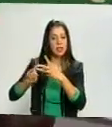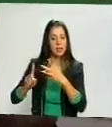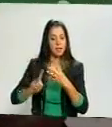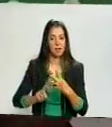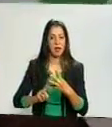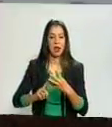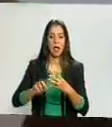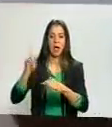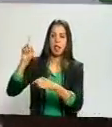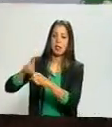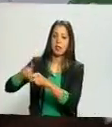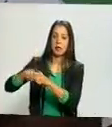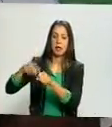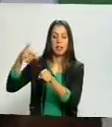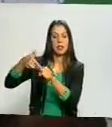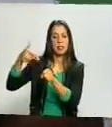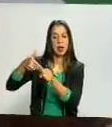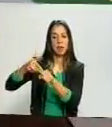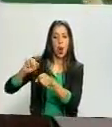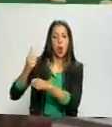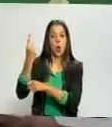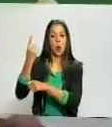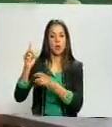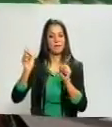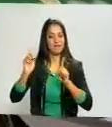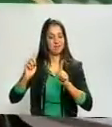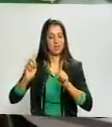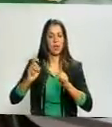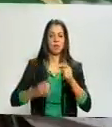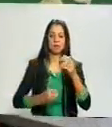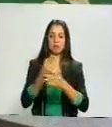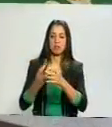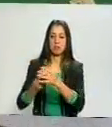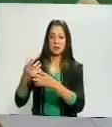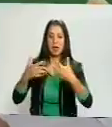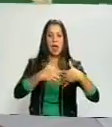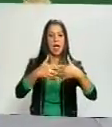no dependiente del rentismo petrolero. Quiero,